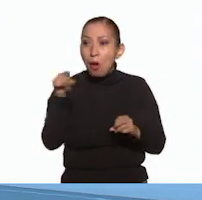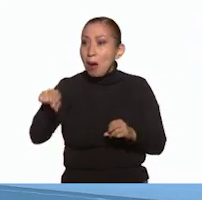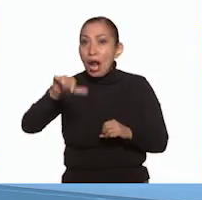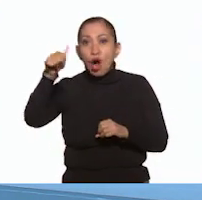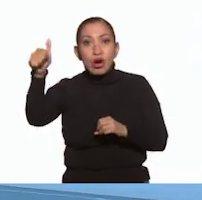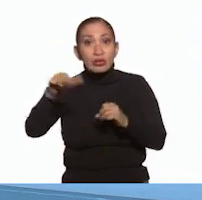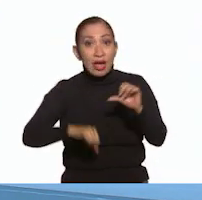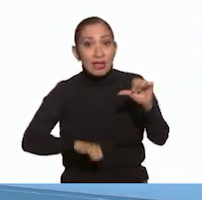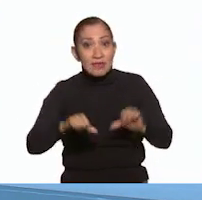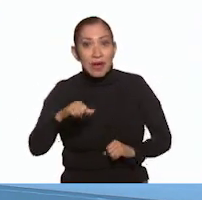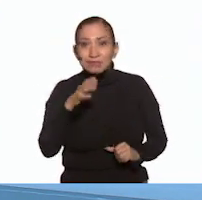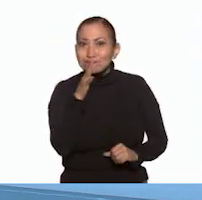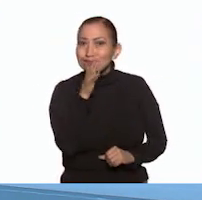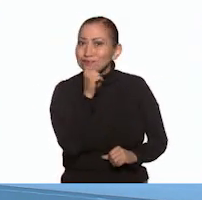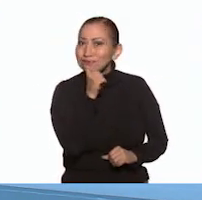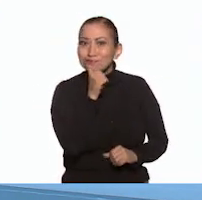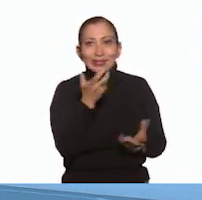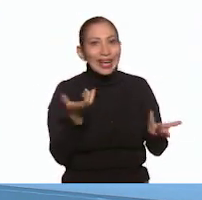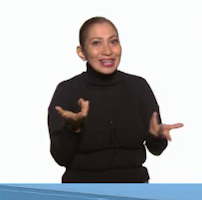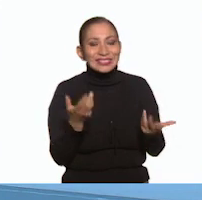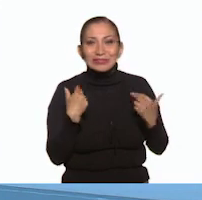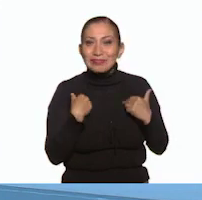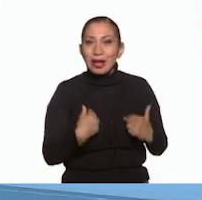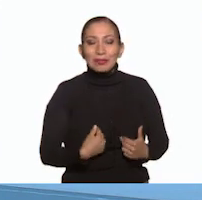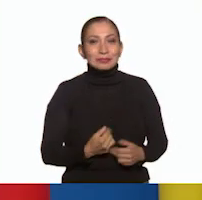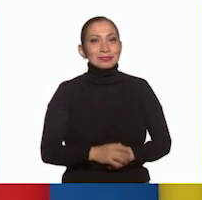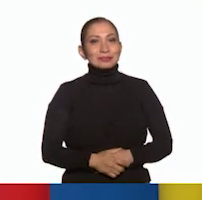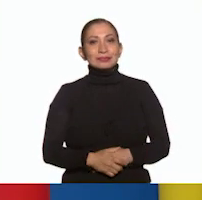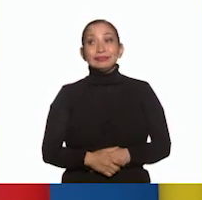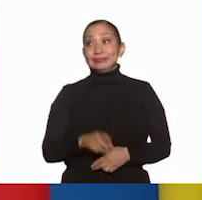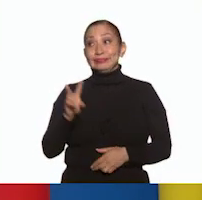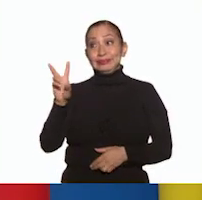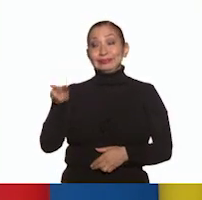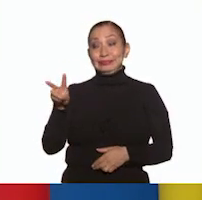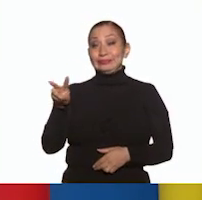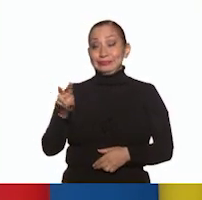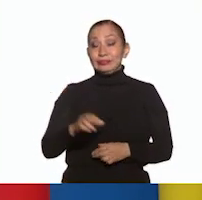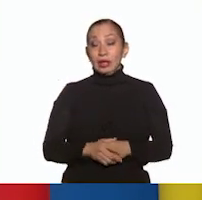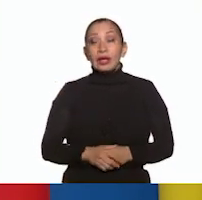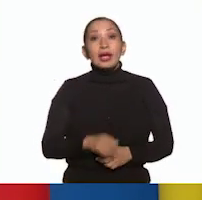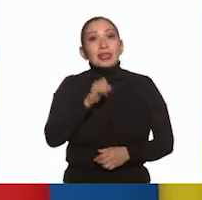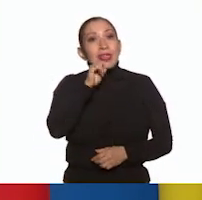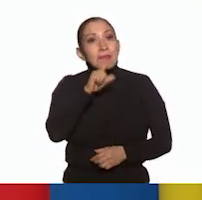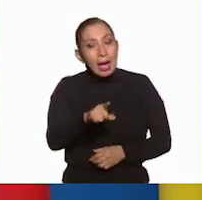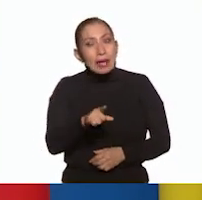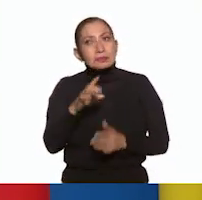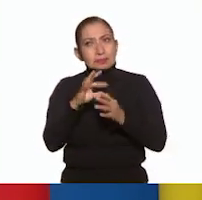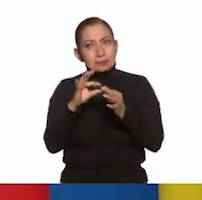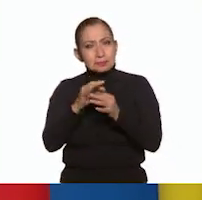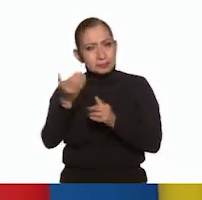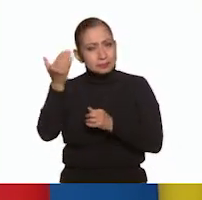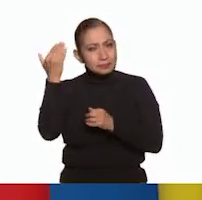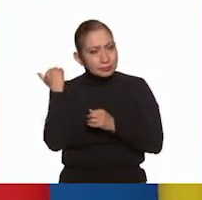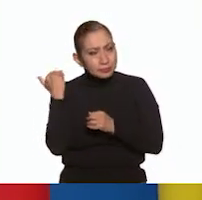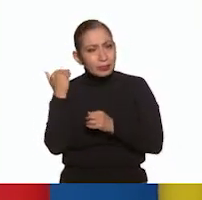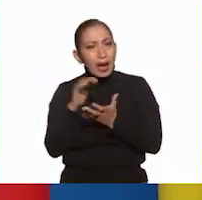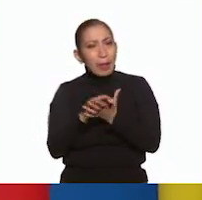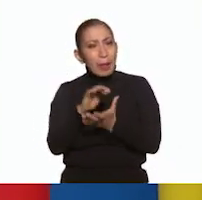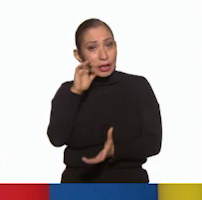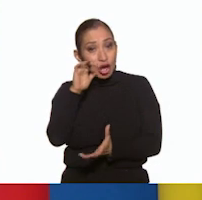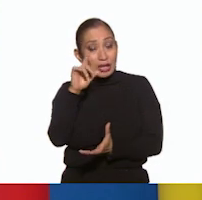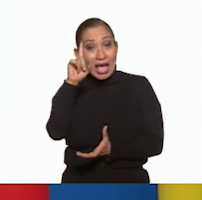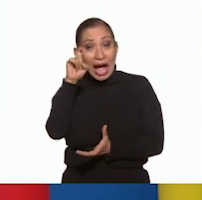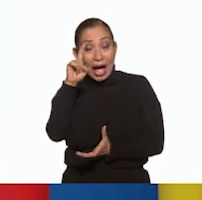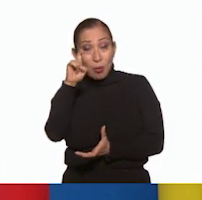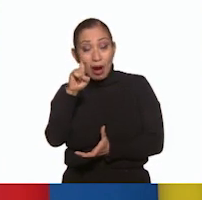la mayoría de las actividades que realiza el ser humano. Exactamente. También dijimos que una gran parte del